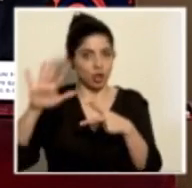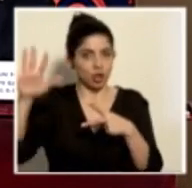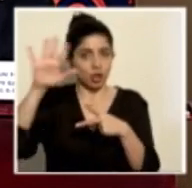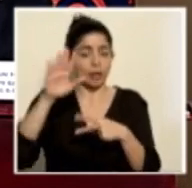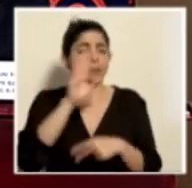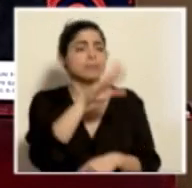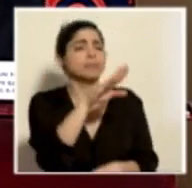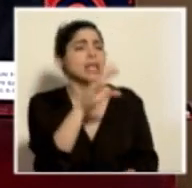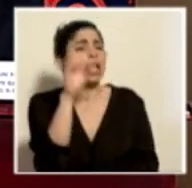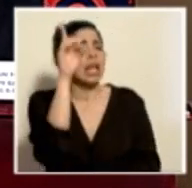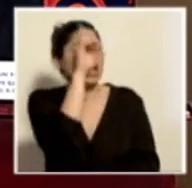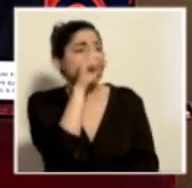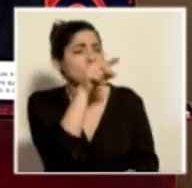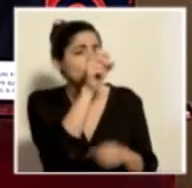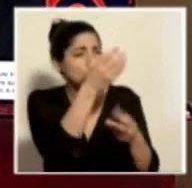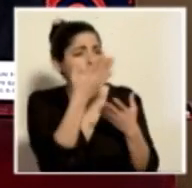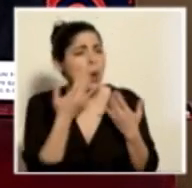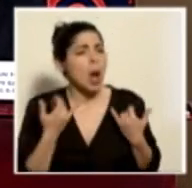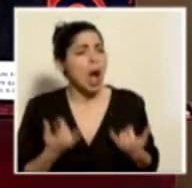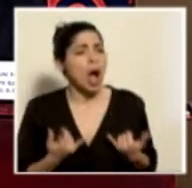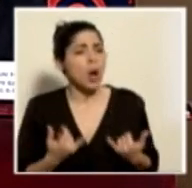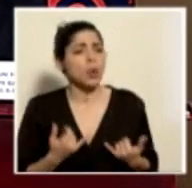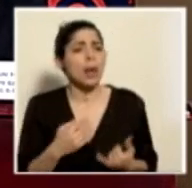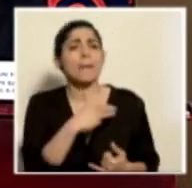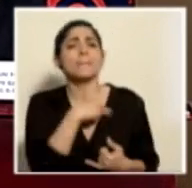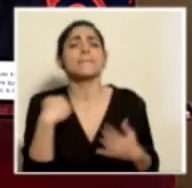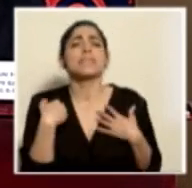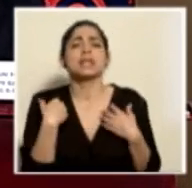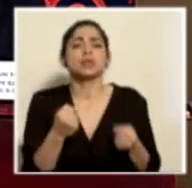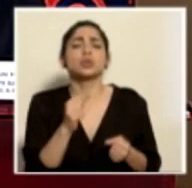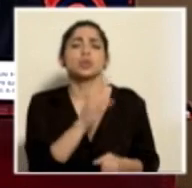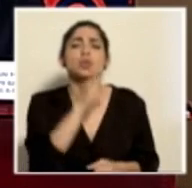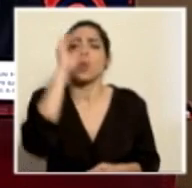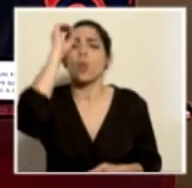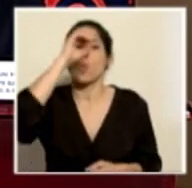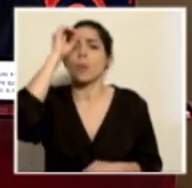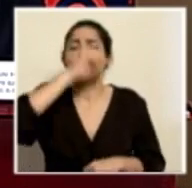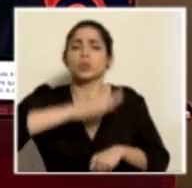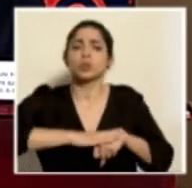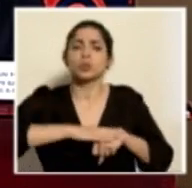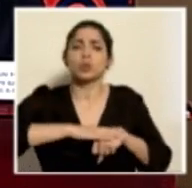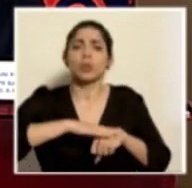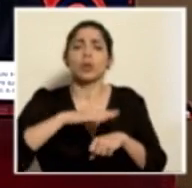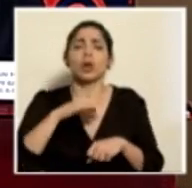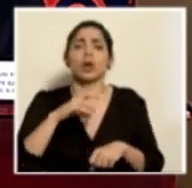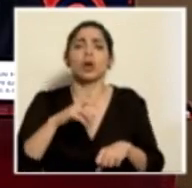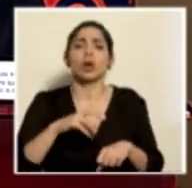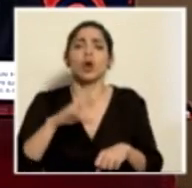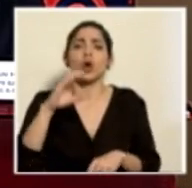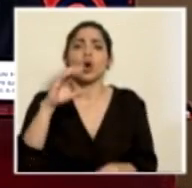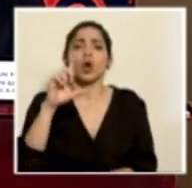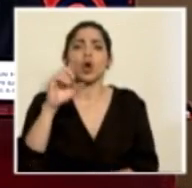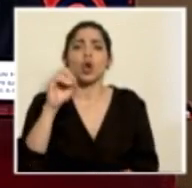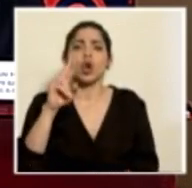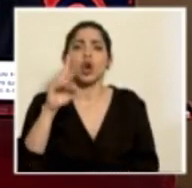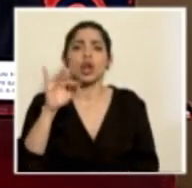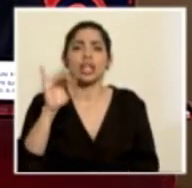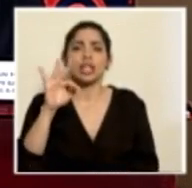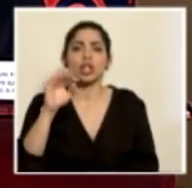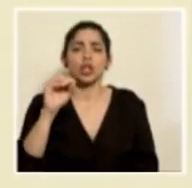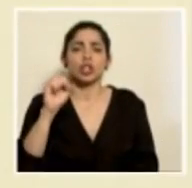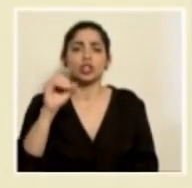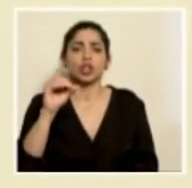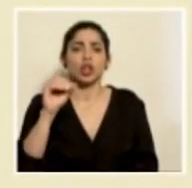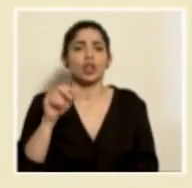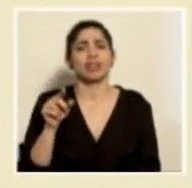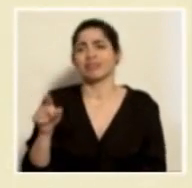Salas, ¿usted podría actualizarnos sobre la posición del Ministerio de Salud con respecto al clorito de sodio? Sí, eso